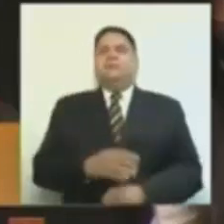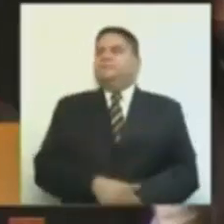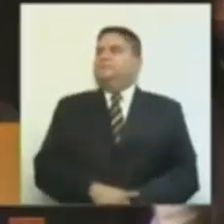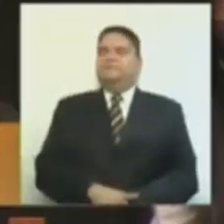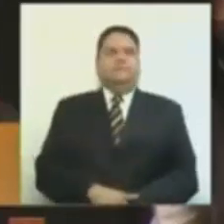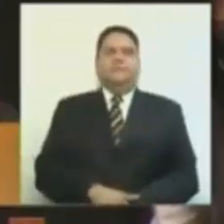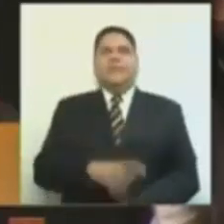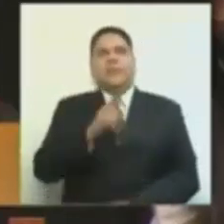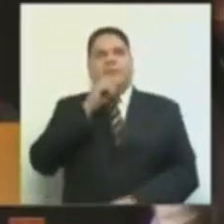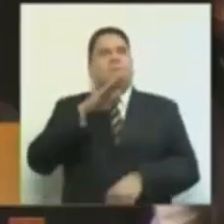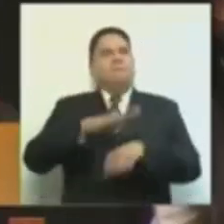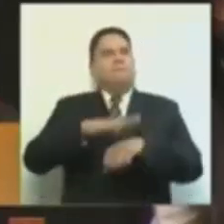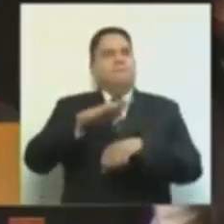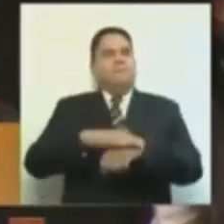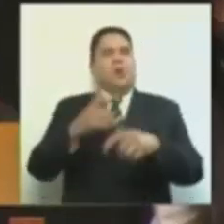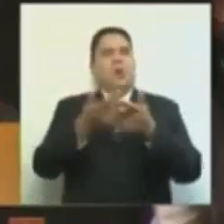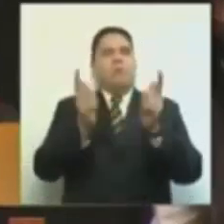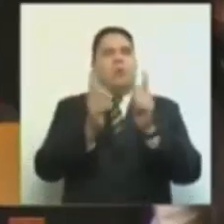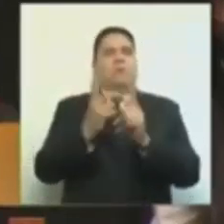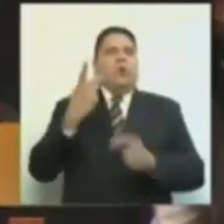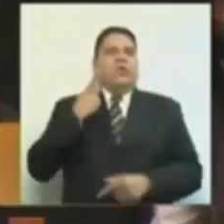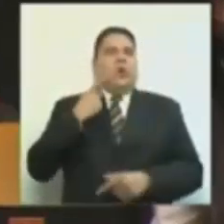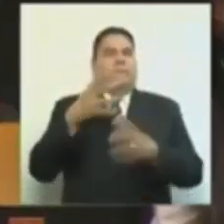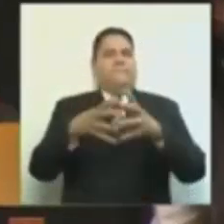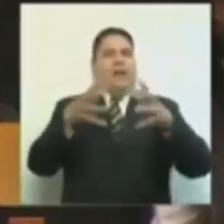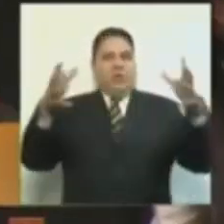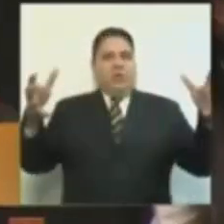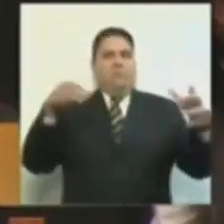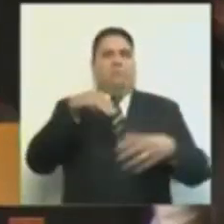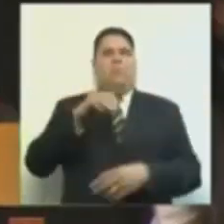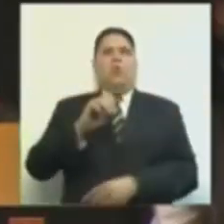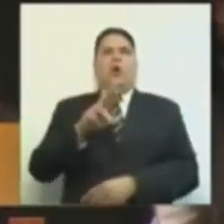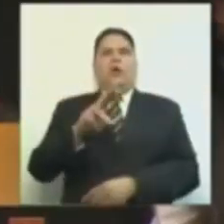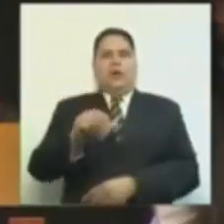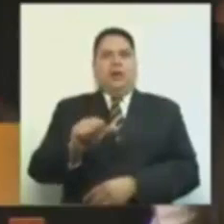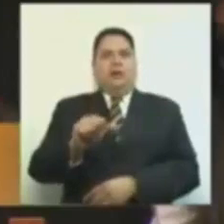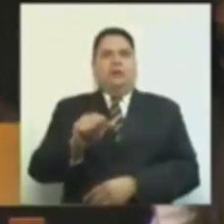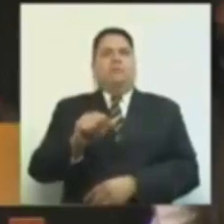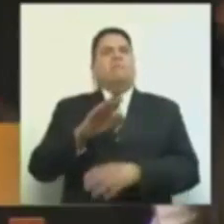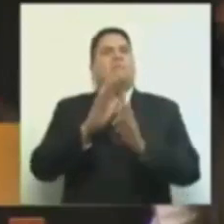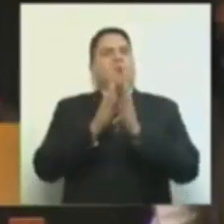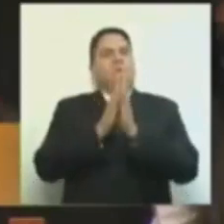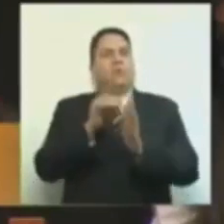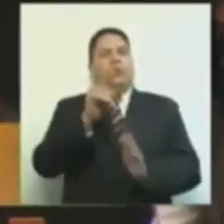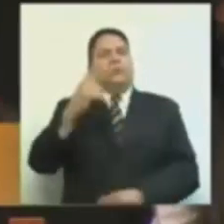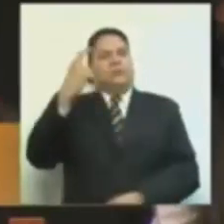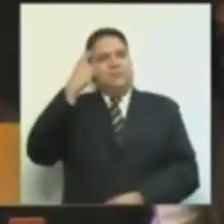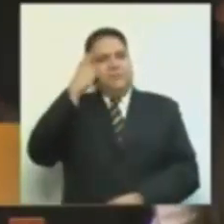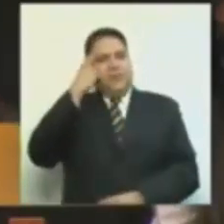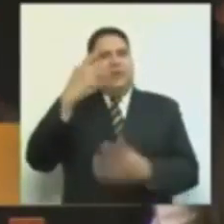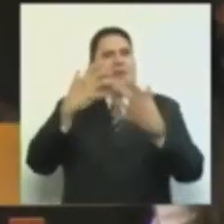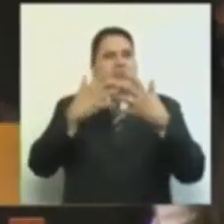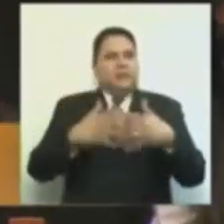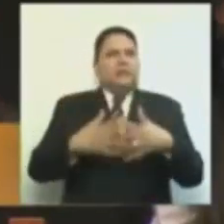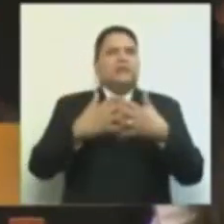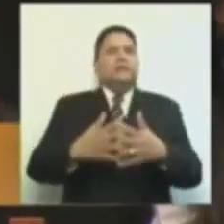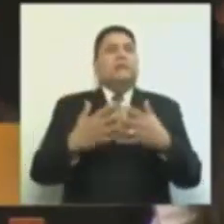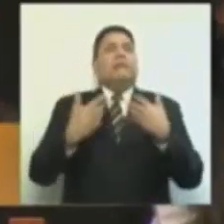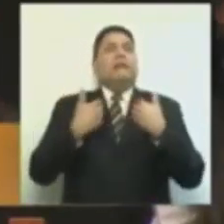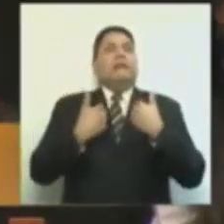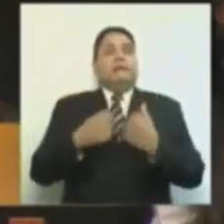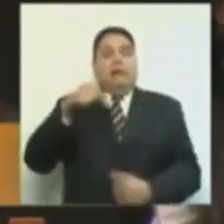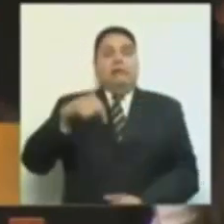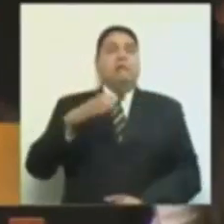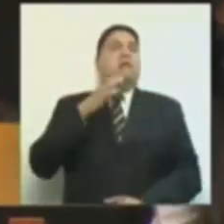legislativa a reflexionar, a entender que este Senado no puede